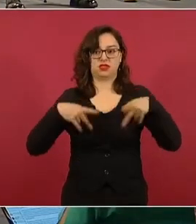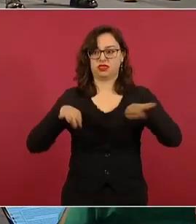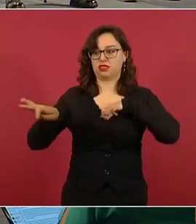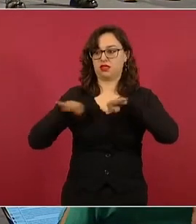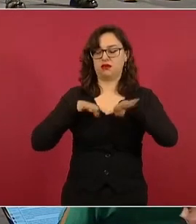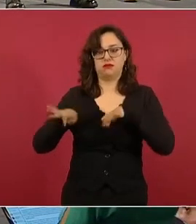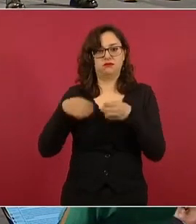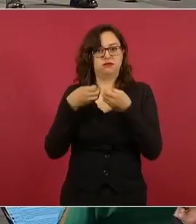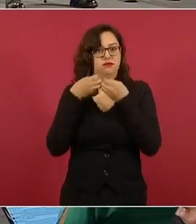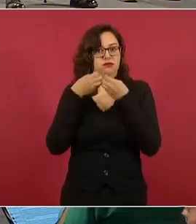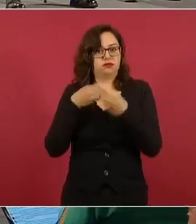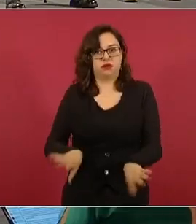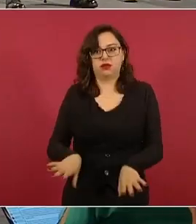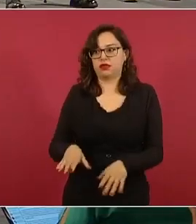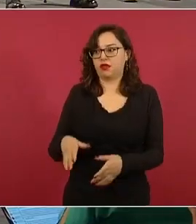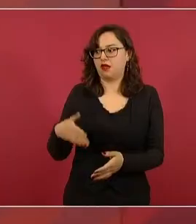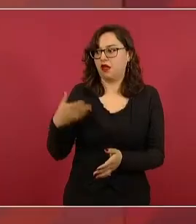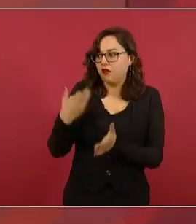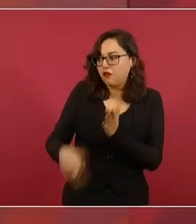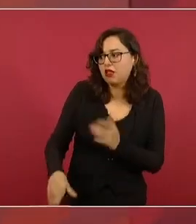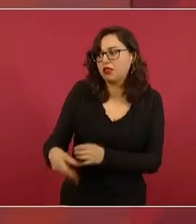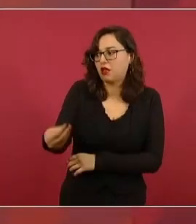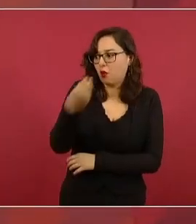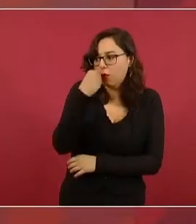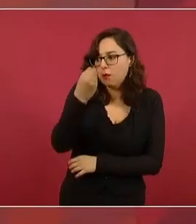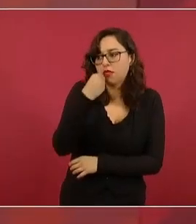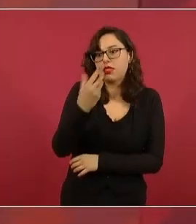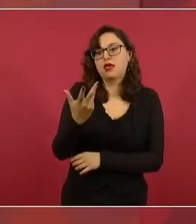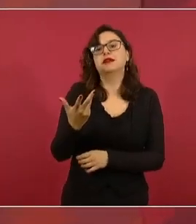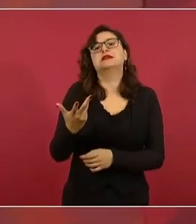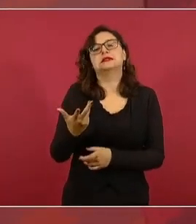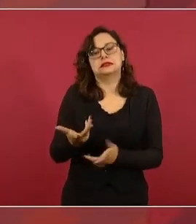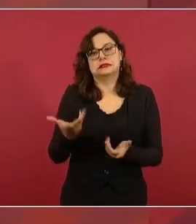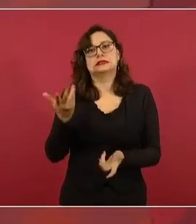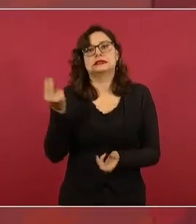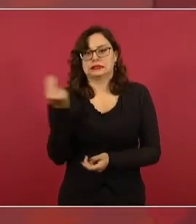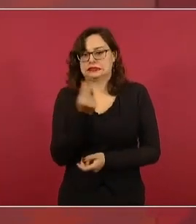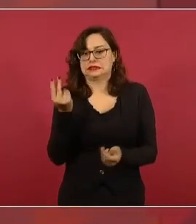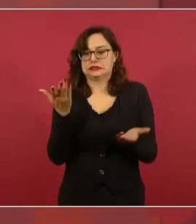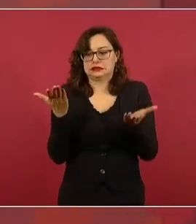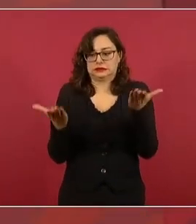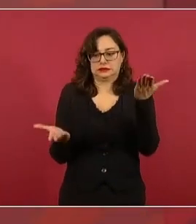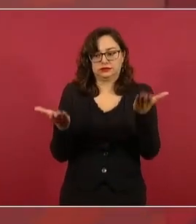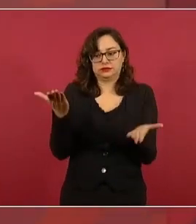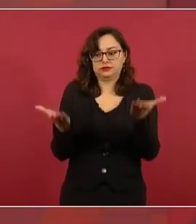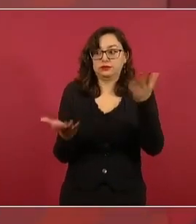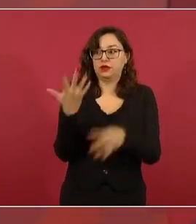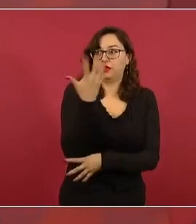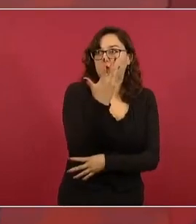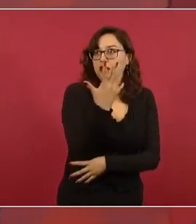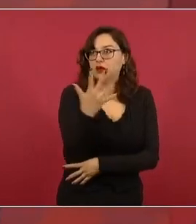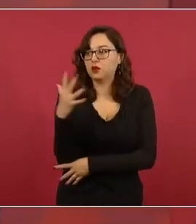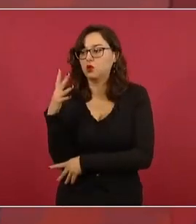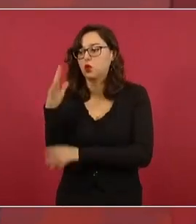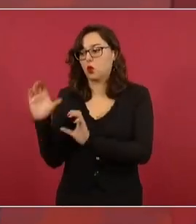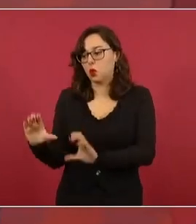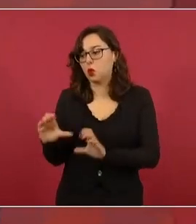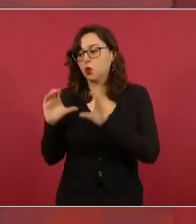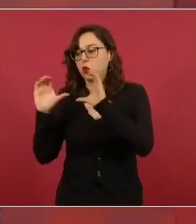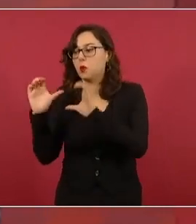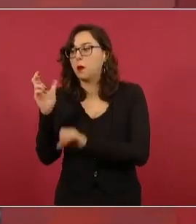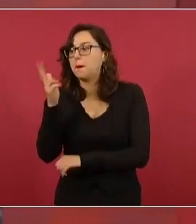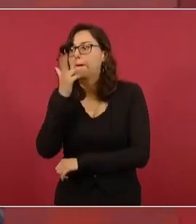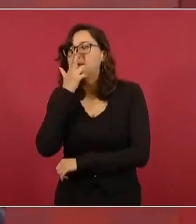procurar no dañar el medio ambiente. En todo hay que actuar de esa